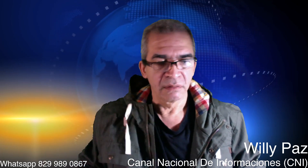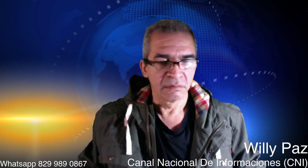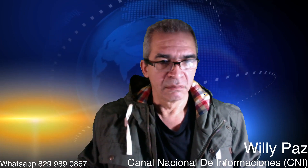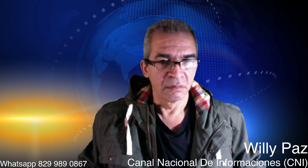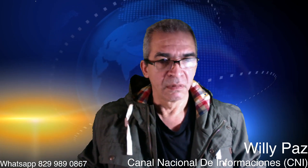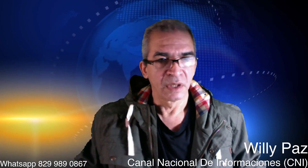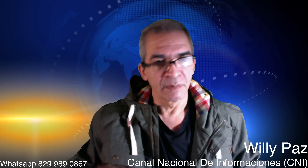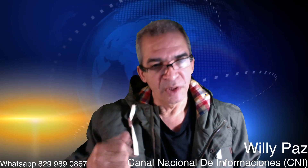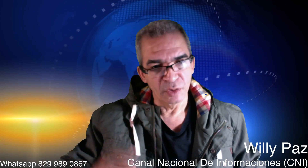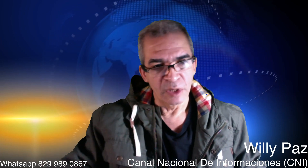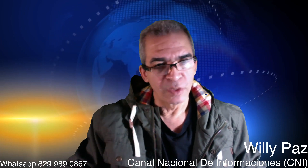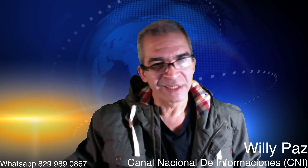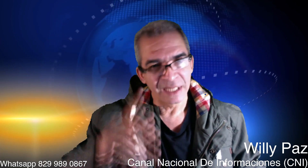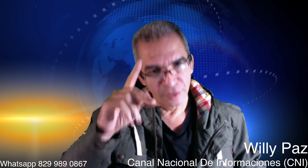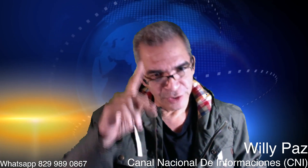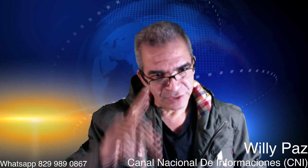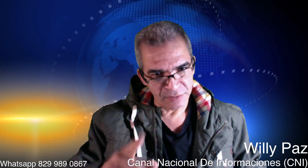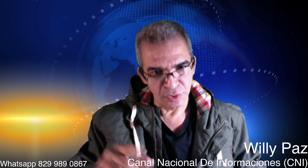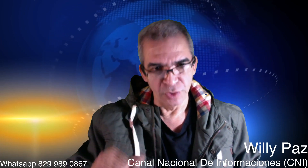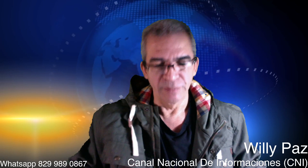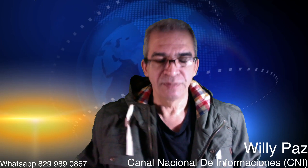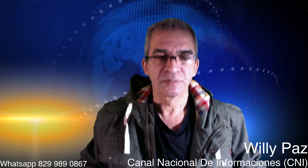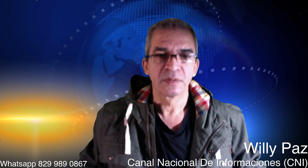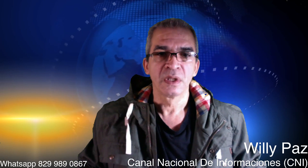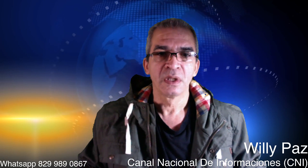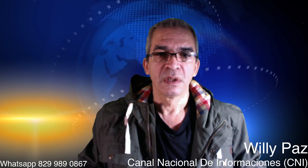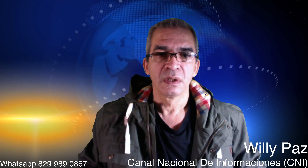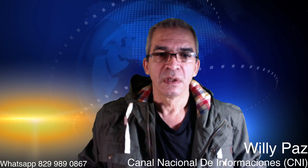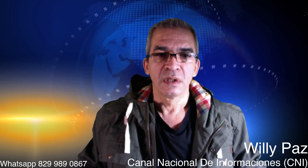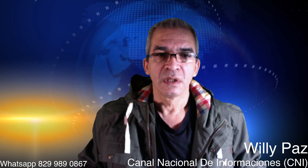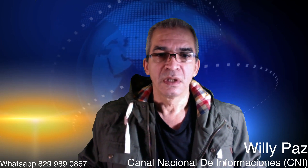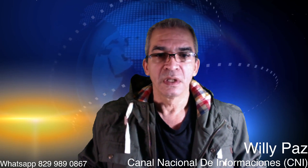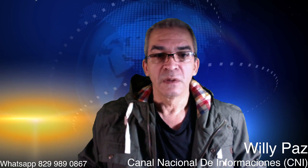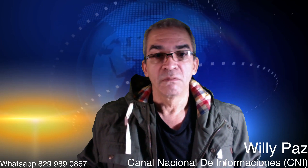imponer, repito, bajo un estado de excepción,